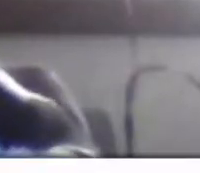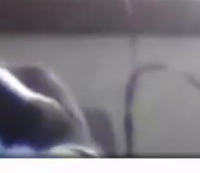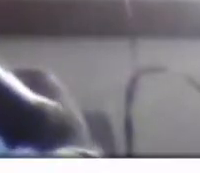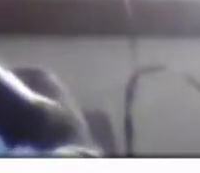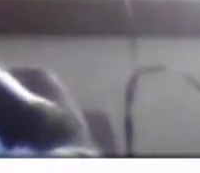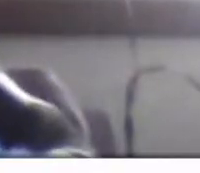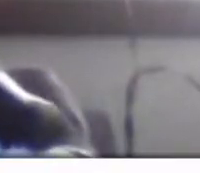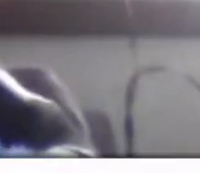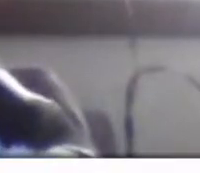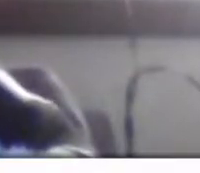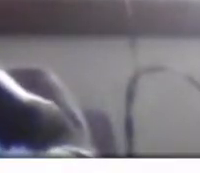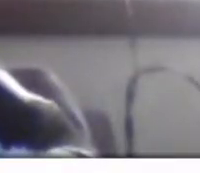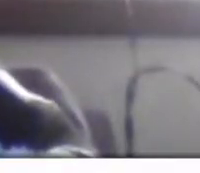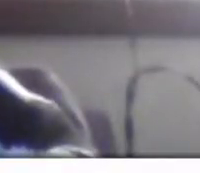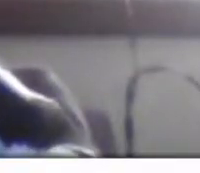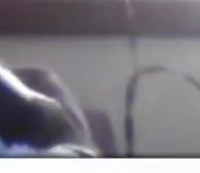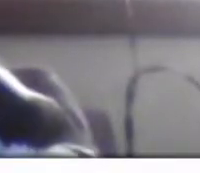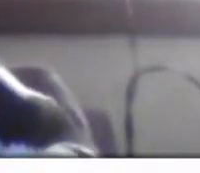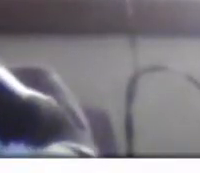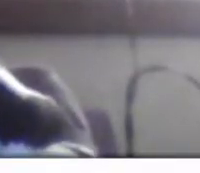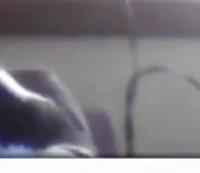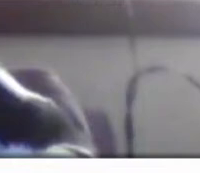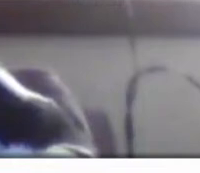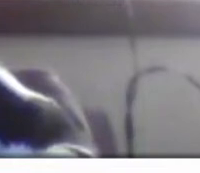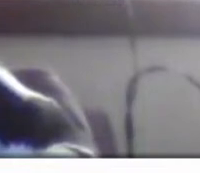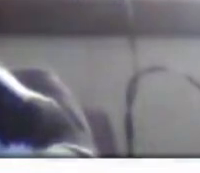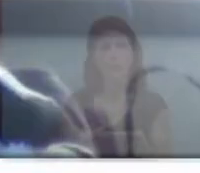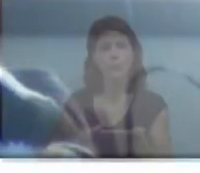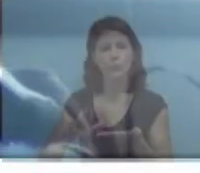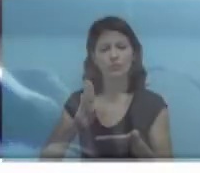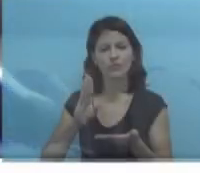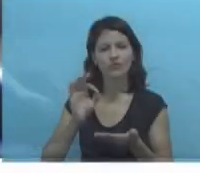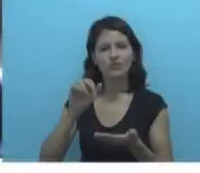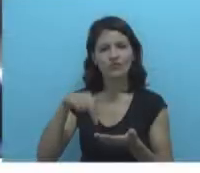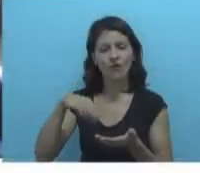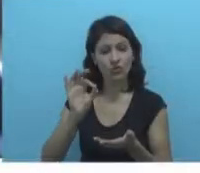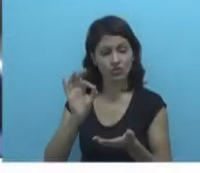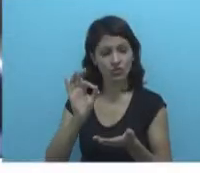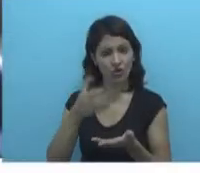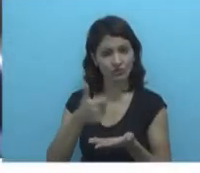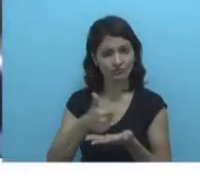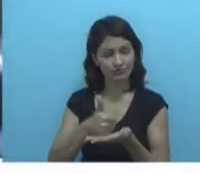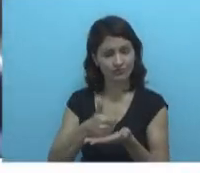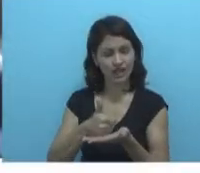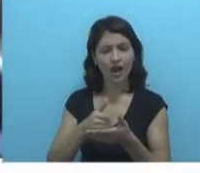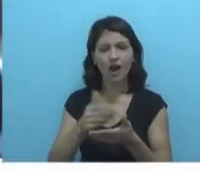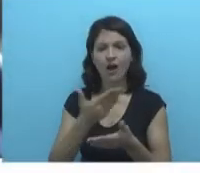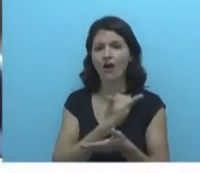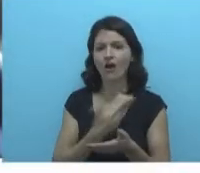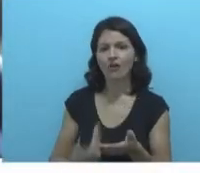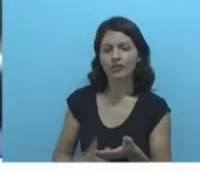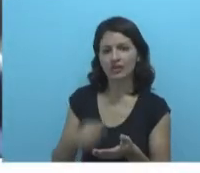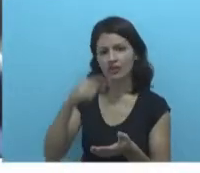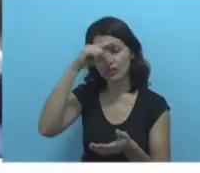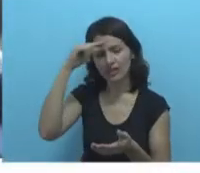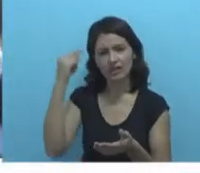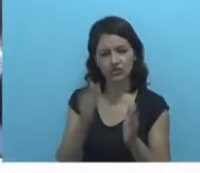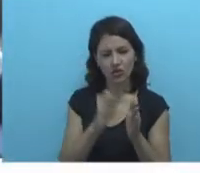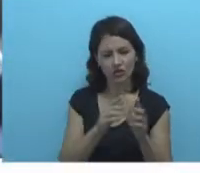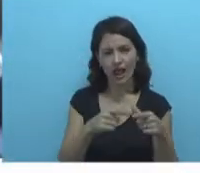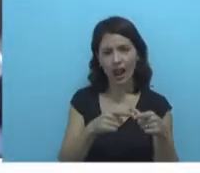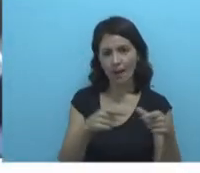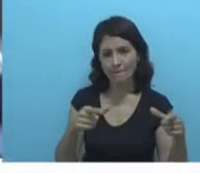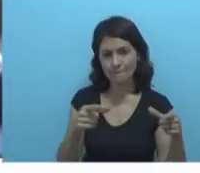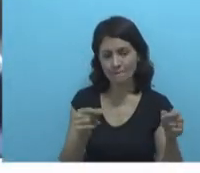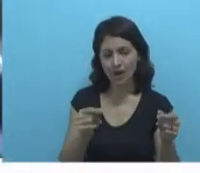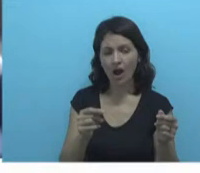nos anoticiamos del nuevo bono que dispuso el Gobierno Nacional y en la misma línea en